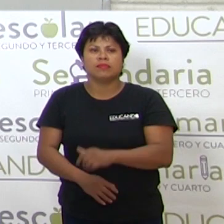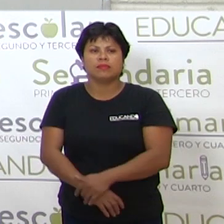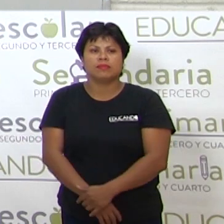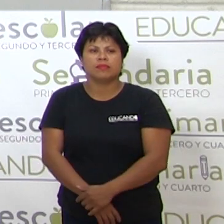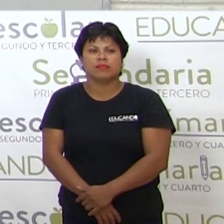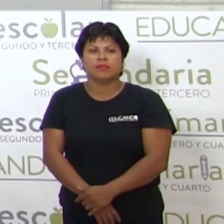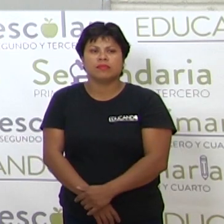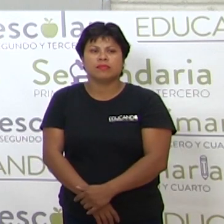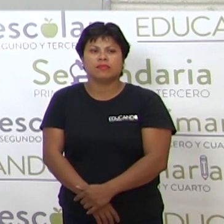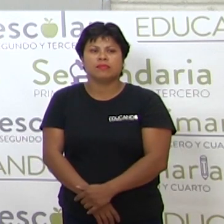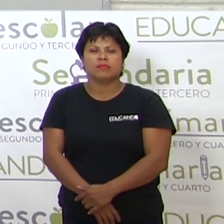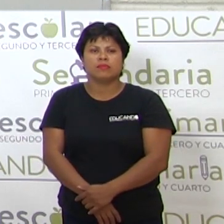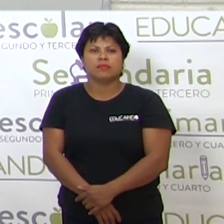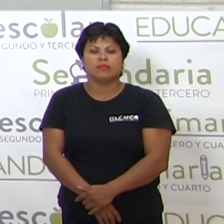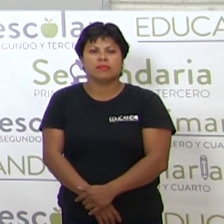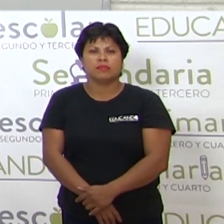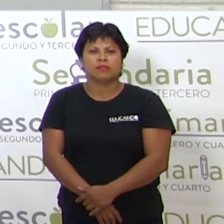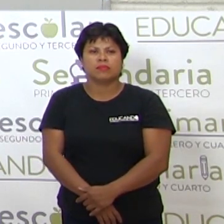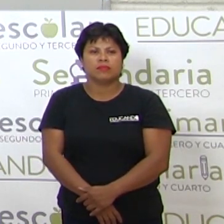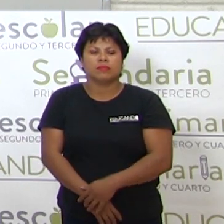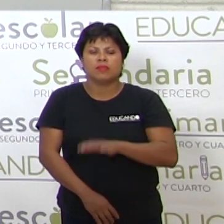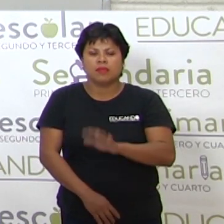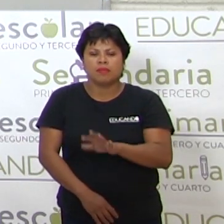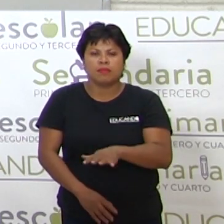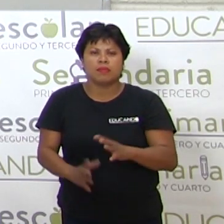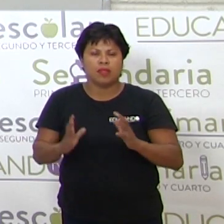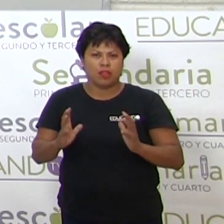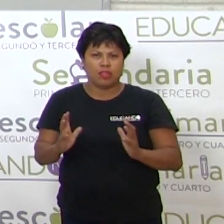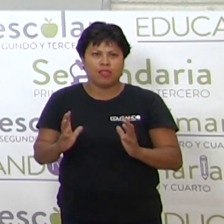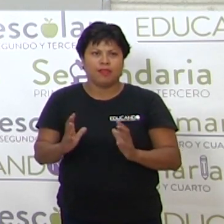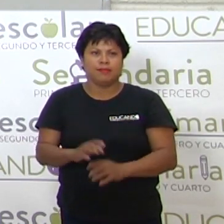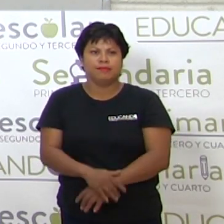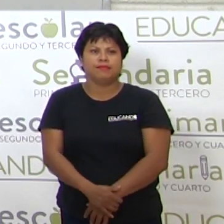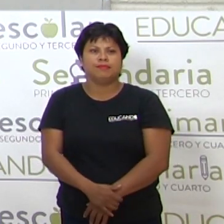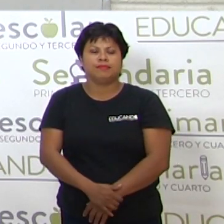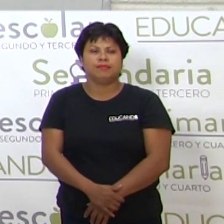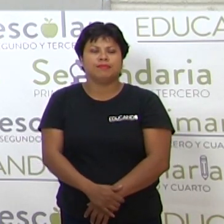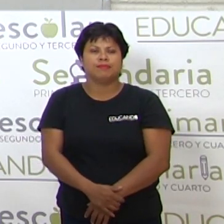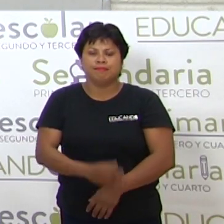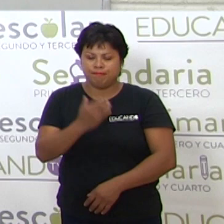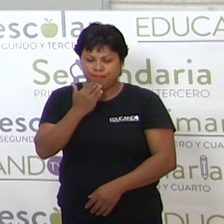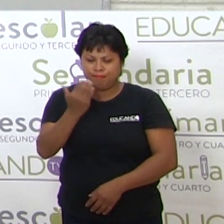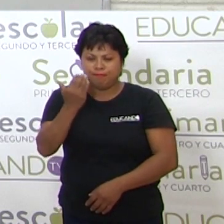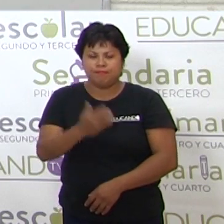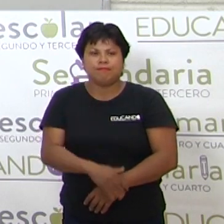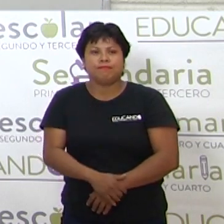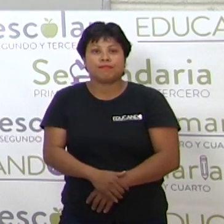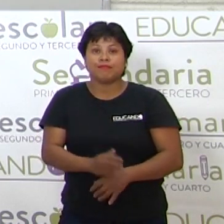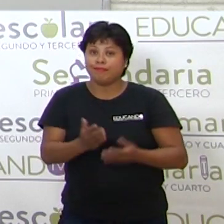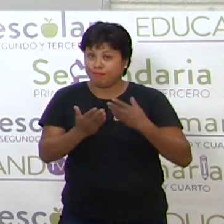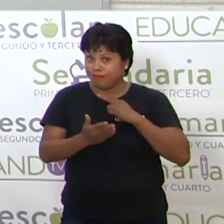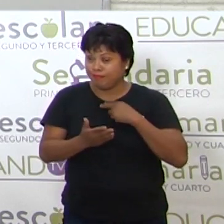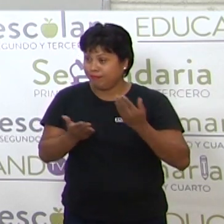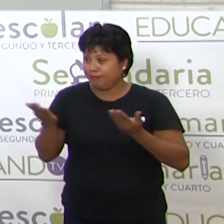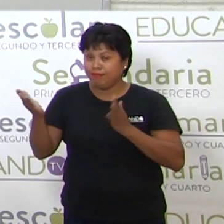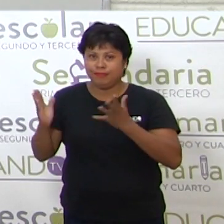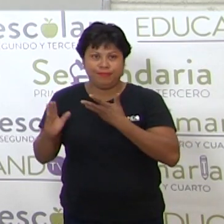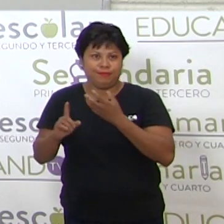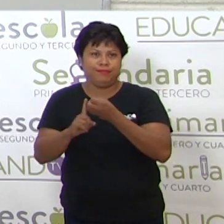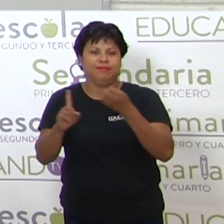hola pelota bien y ya tenemos una